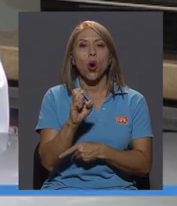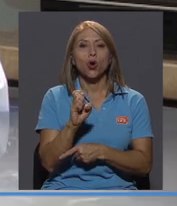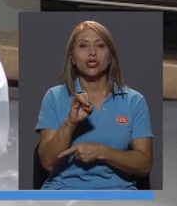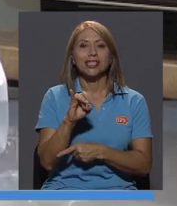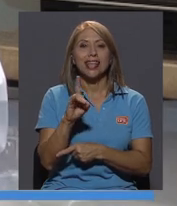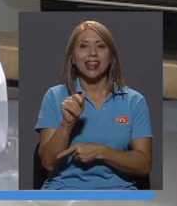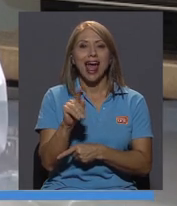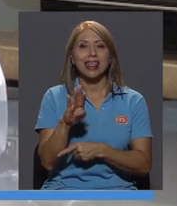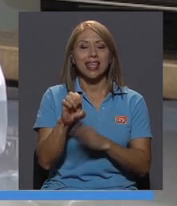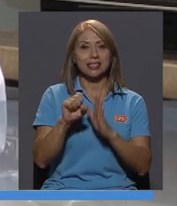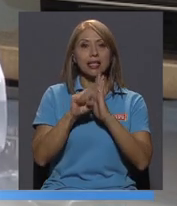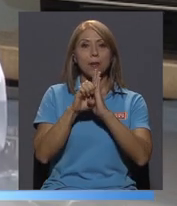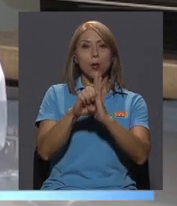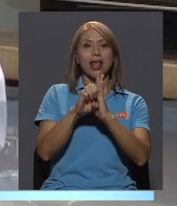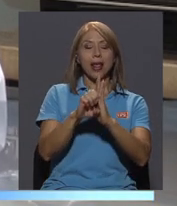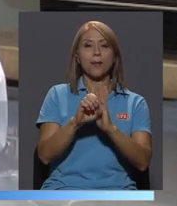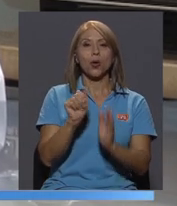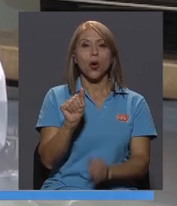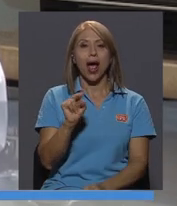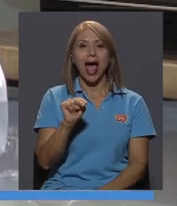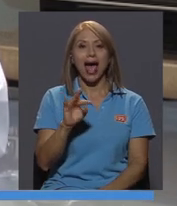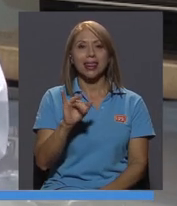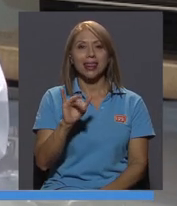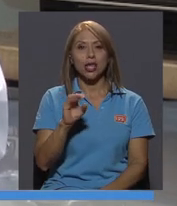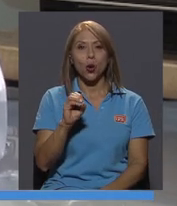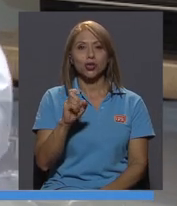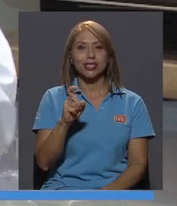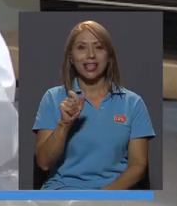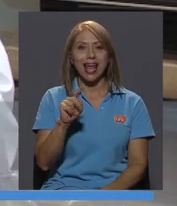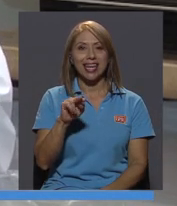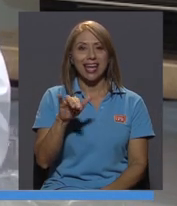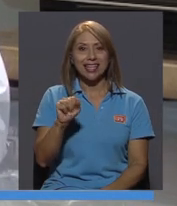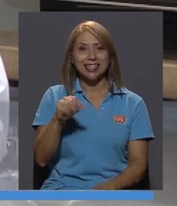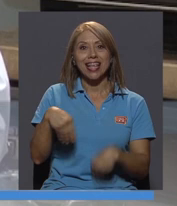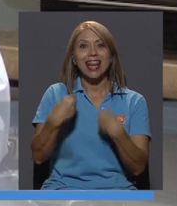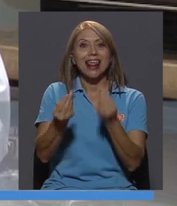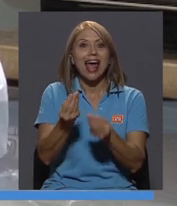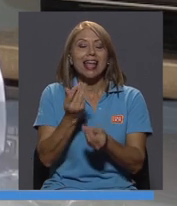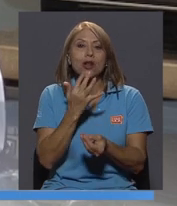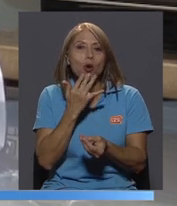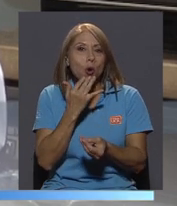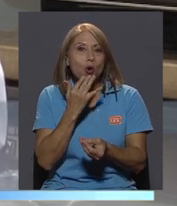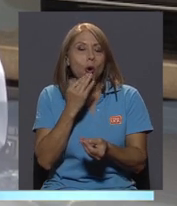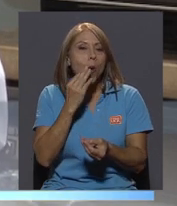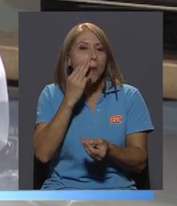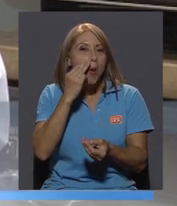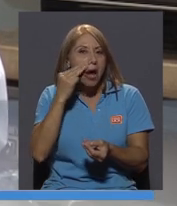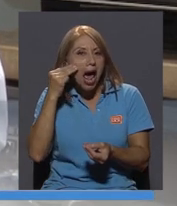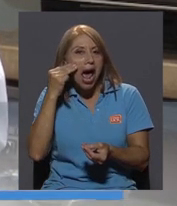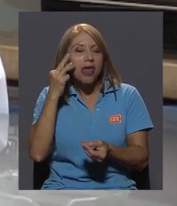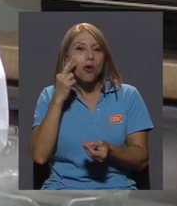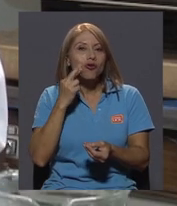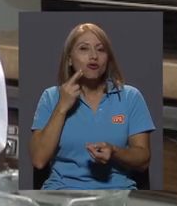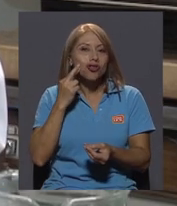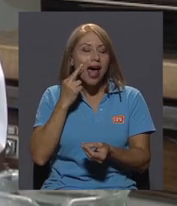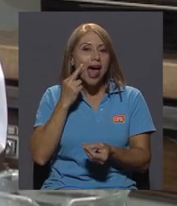como son las antocianinas, que le dan el color particular que tiene, morado, rosado o lila,